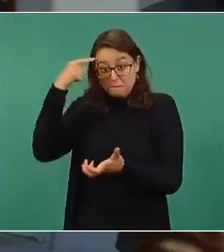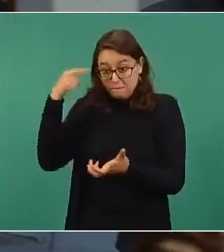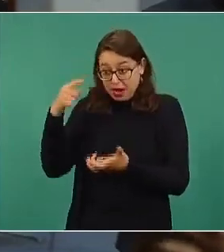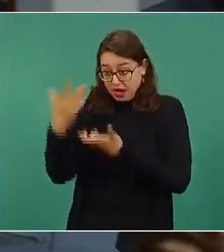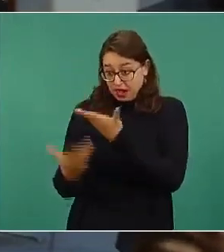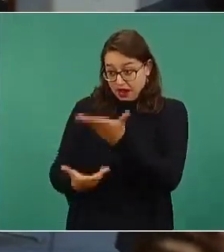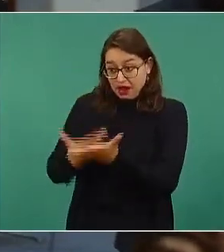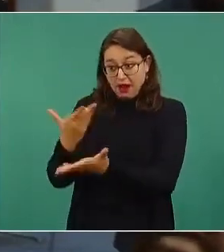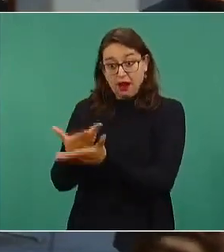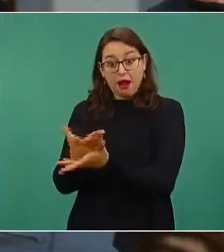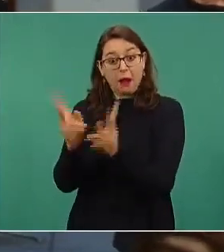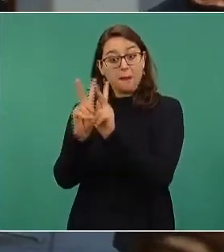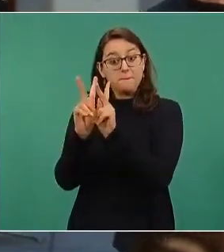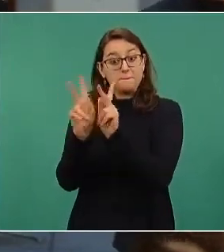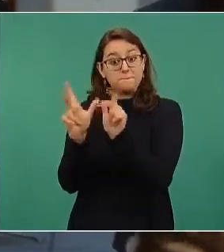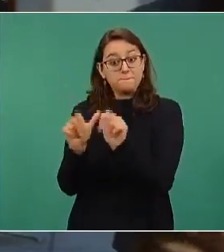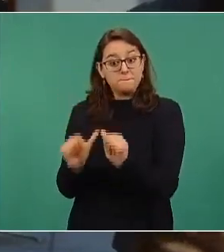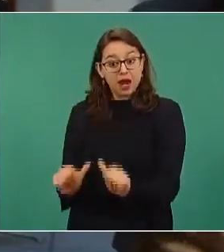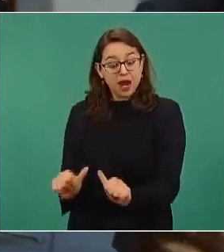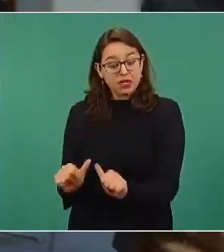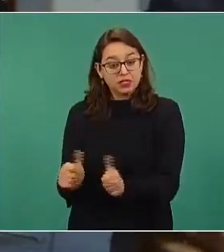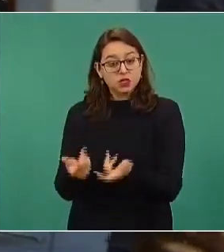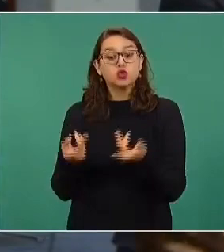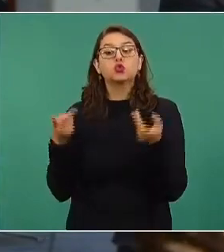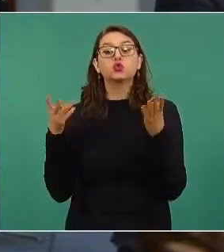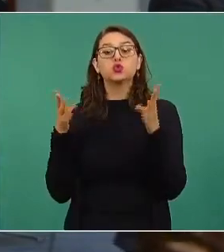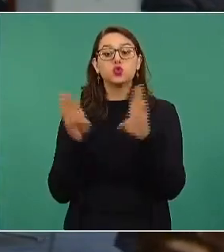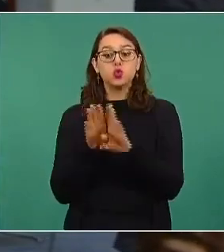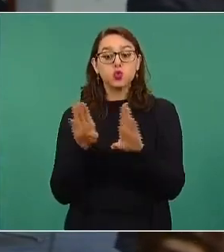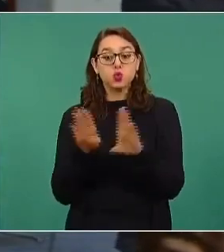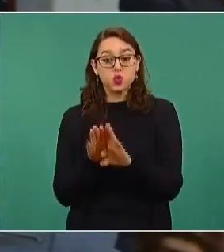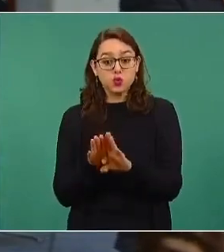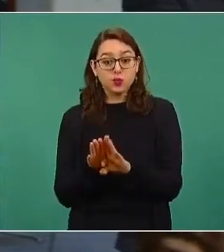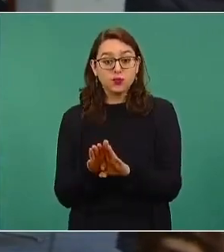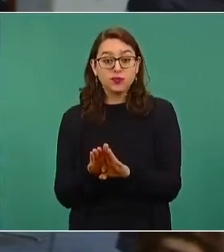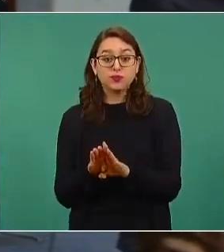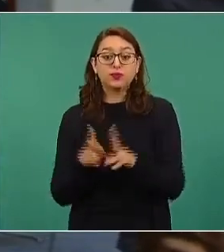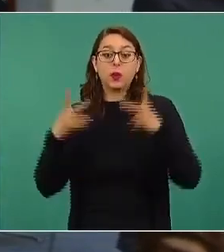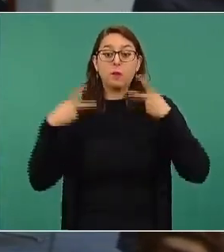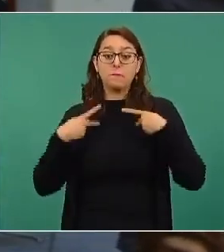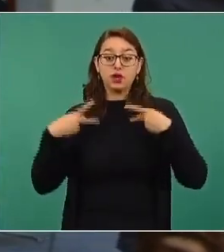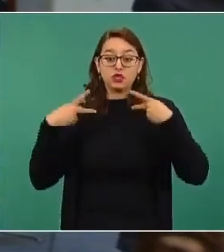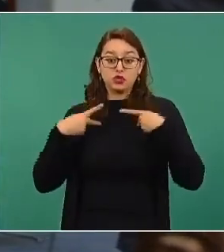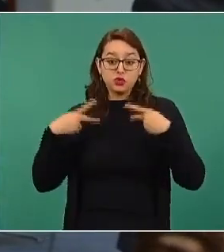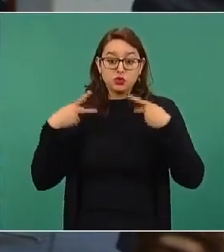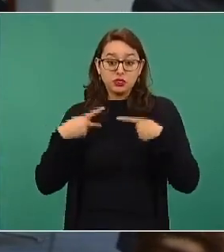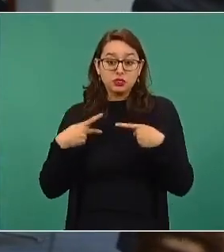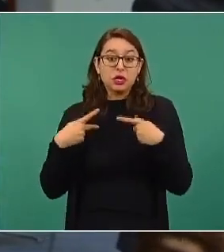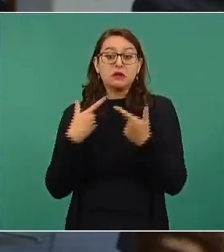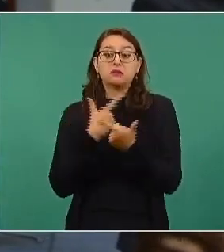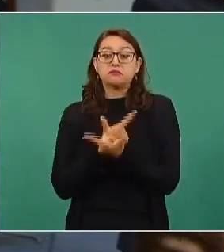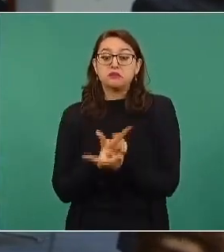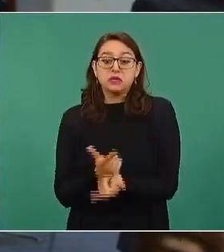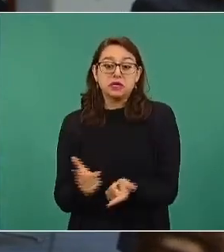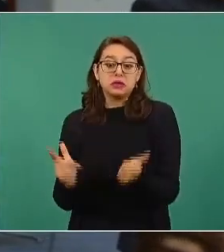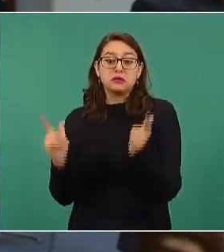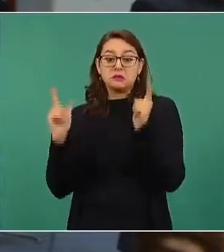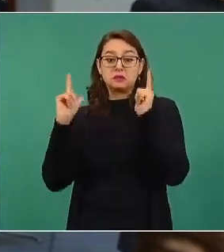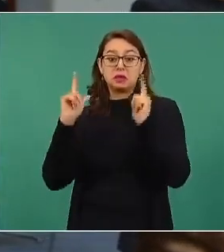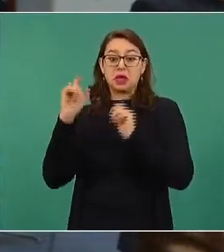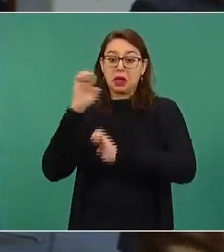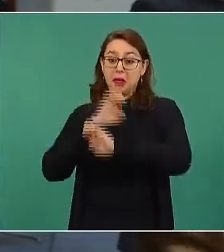plan es con donaciones voluntarias del 4% de las 1,000